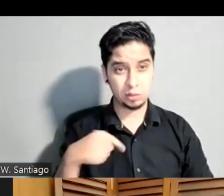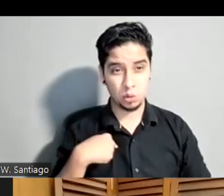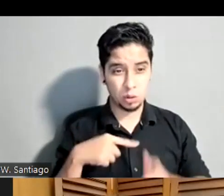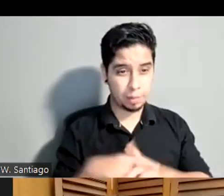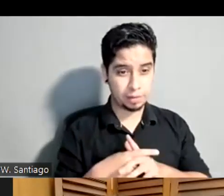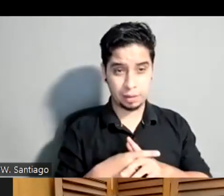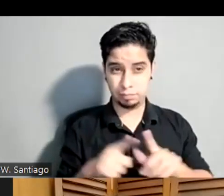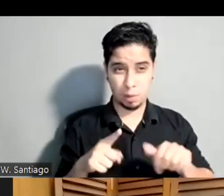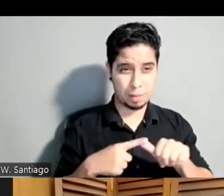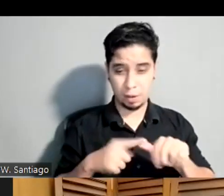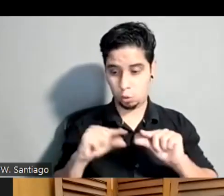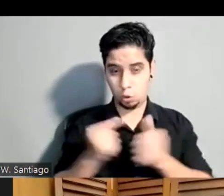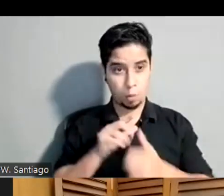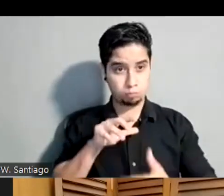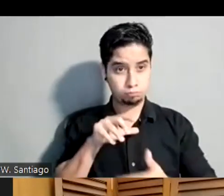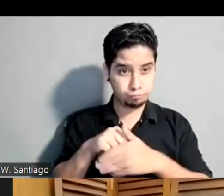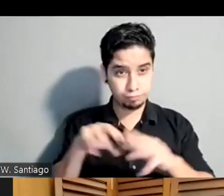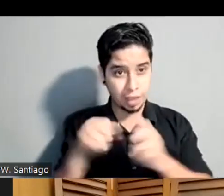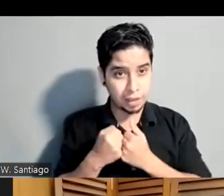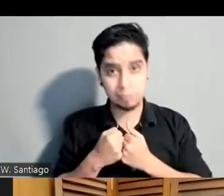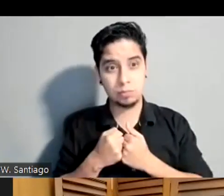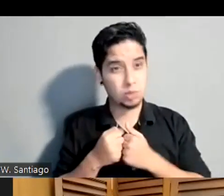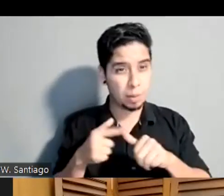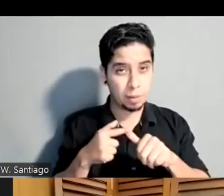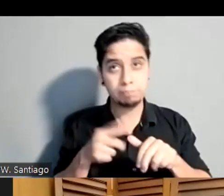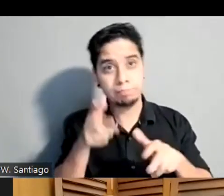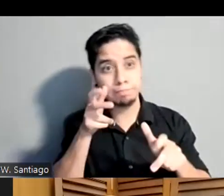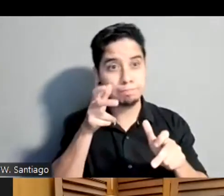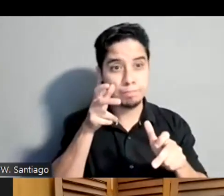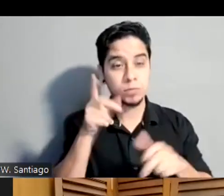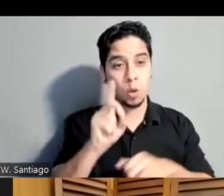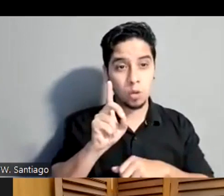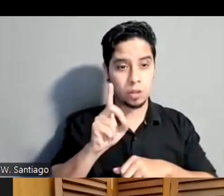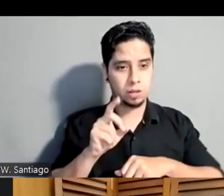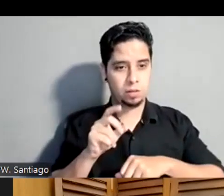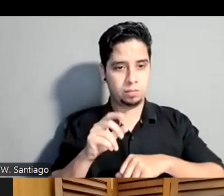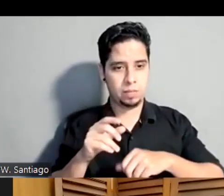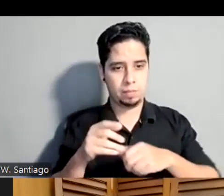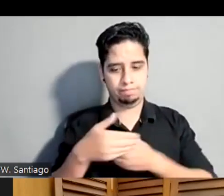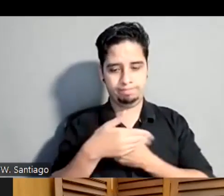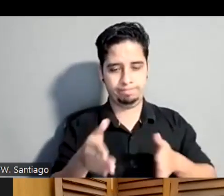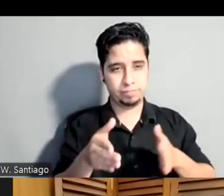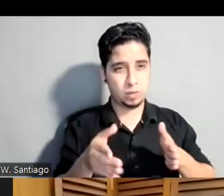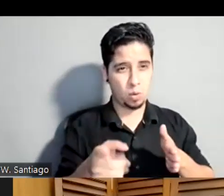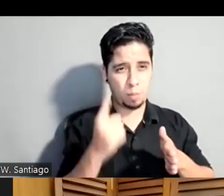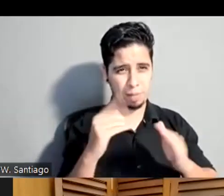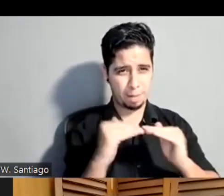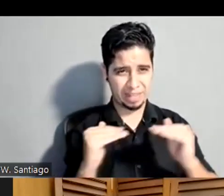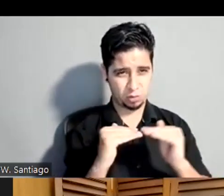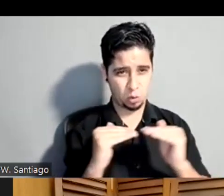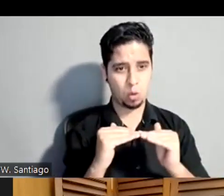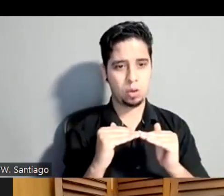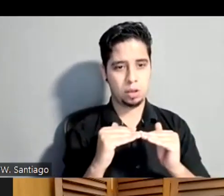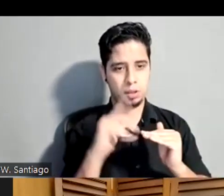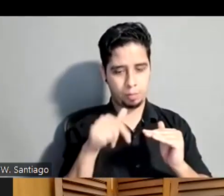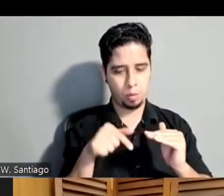primeros grupos del taller de Luz María. Empezamos en un saloncito abajo, en el primer piso de ese local, que era de esquina, y luego ellos